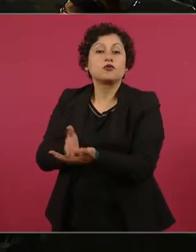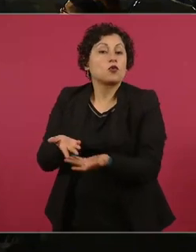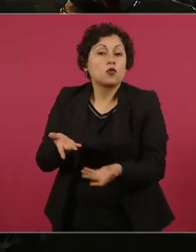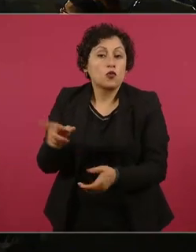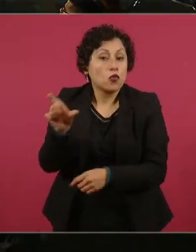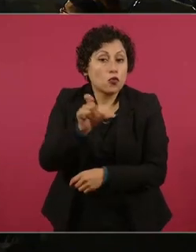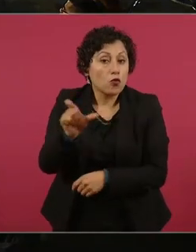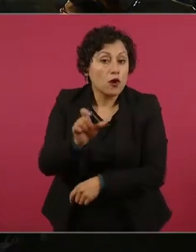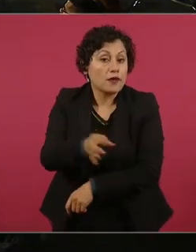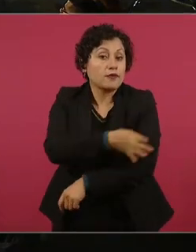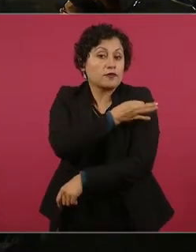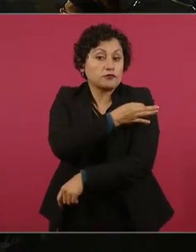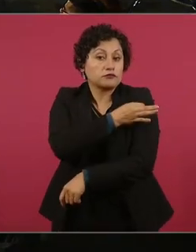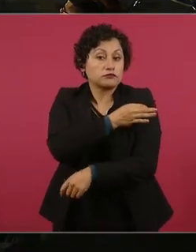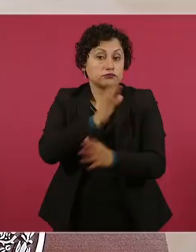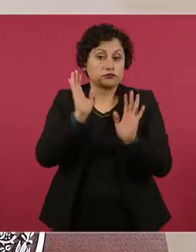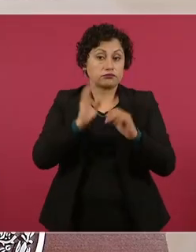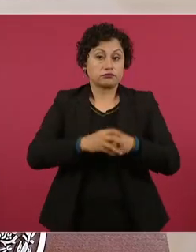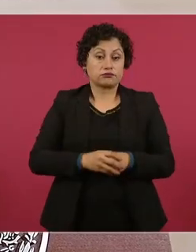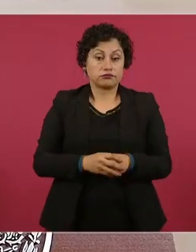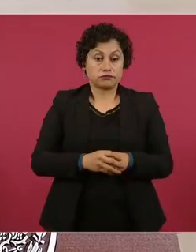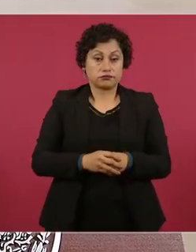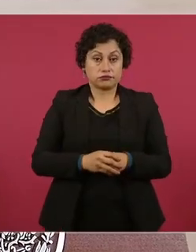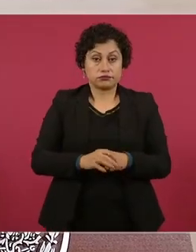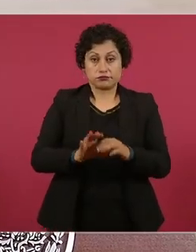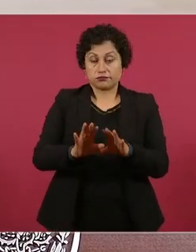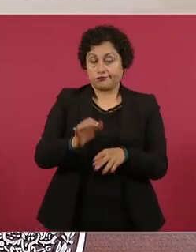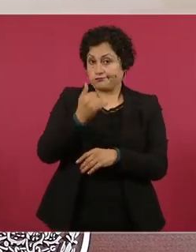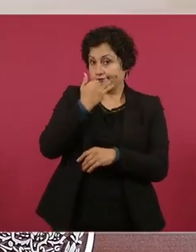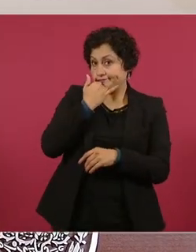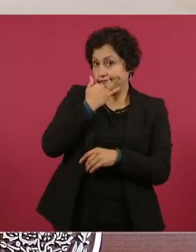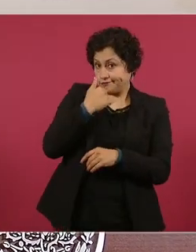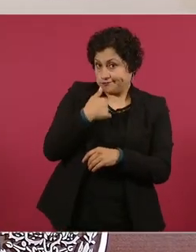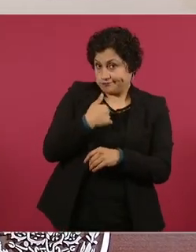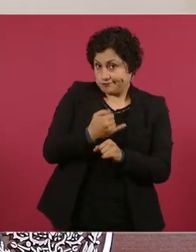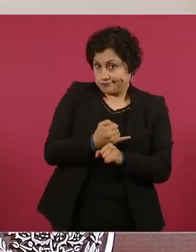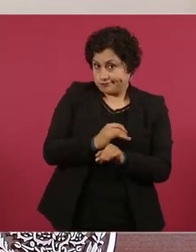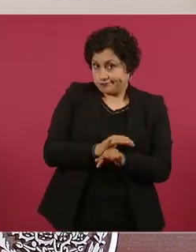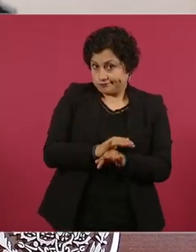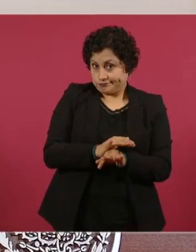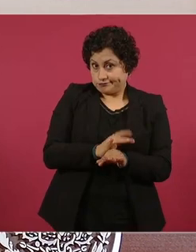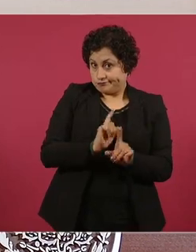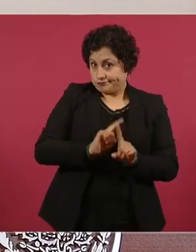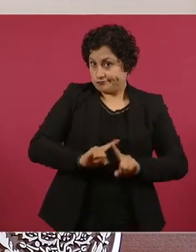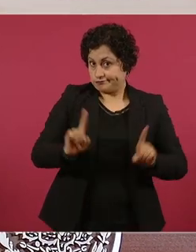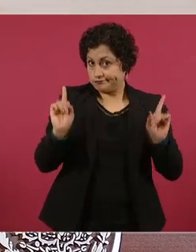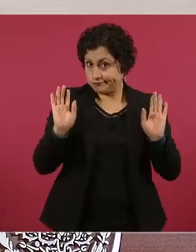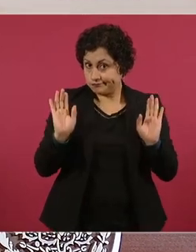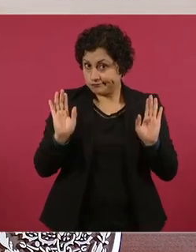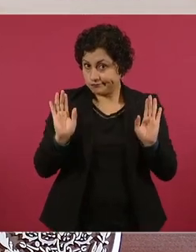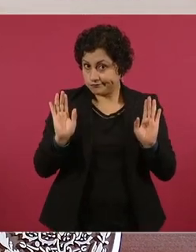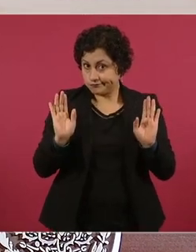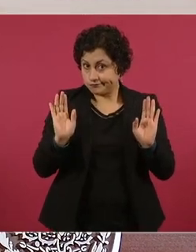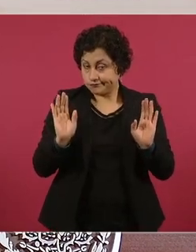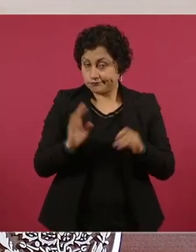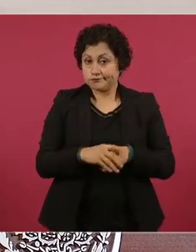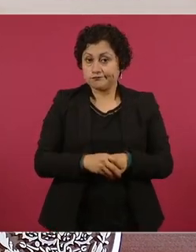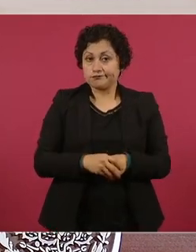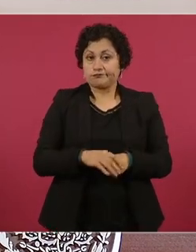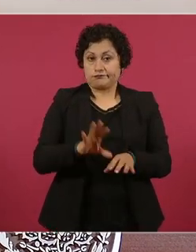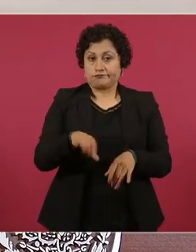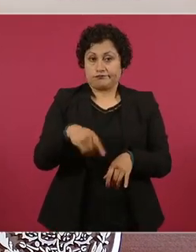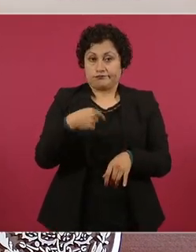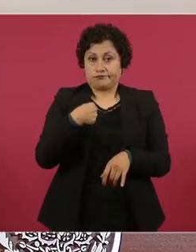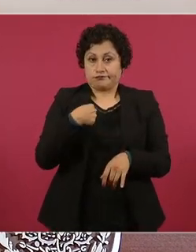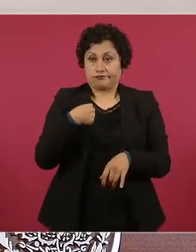Pues fíjate que yo tengo otra información, tengo otros datos. Si hay vacunas, yo ya